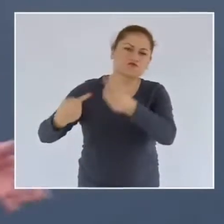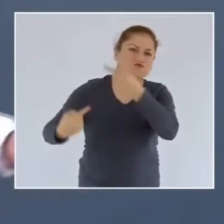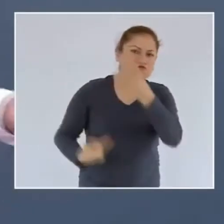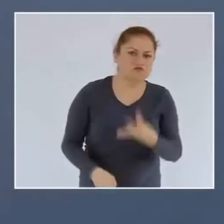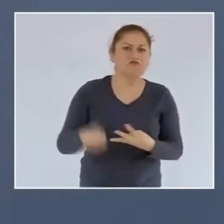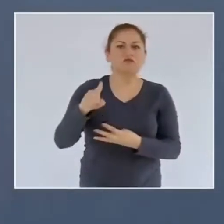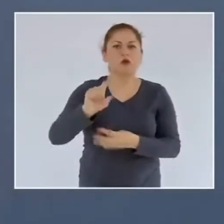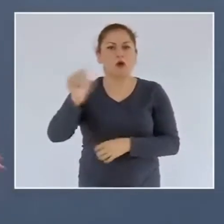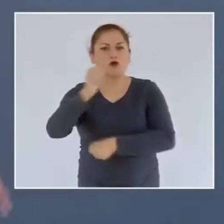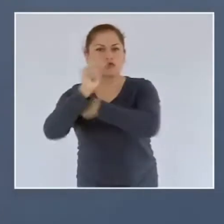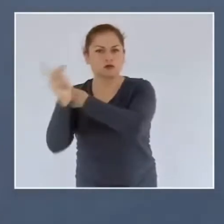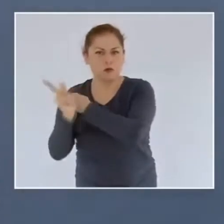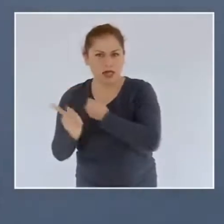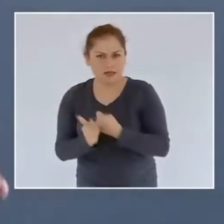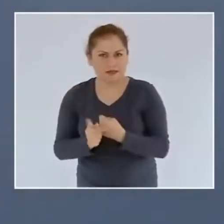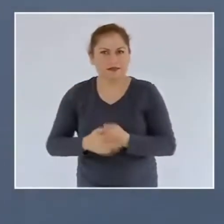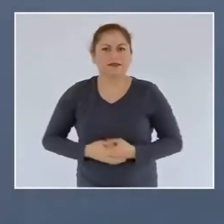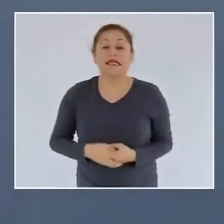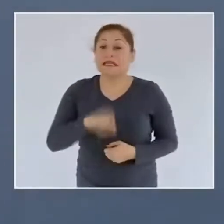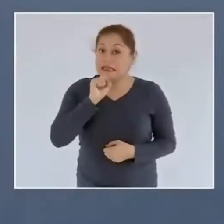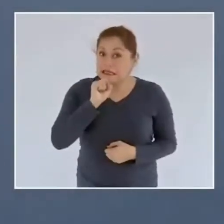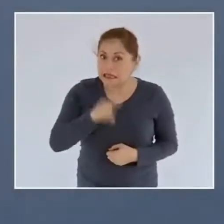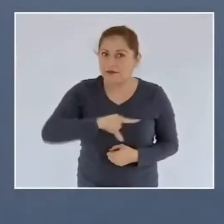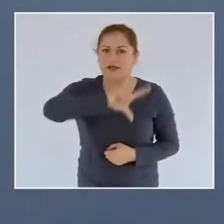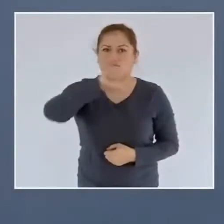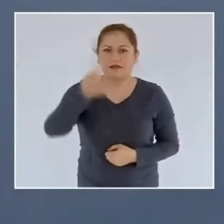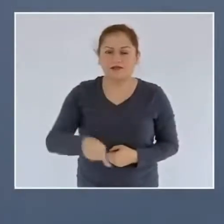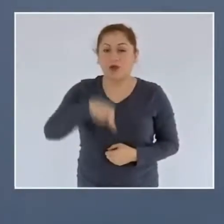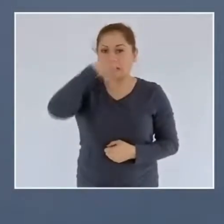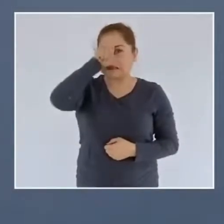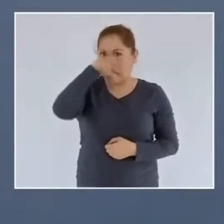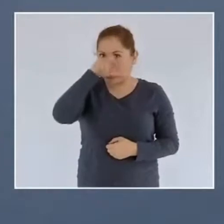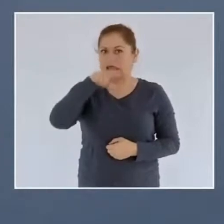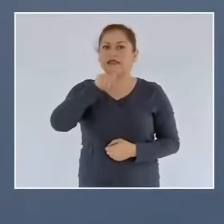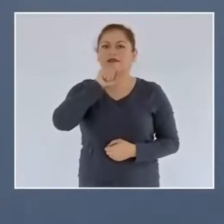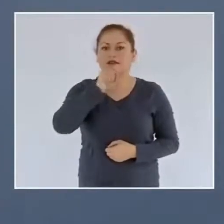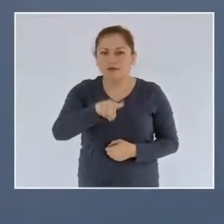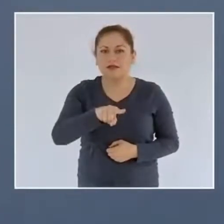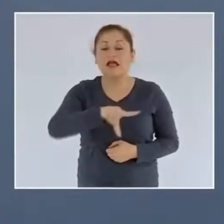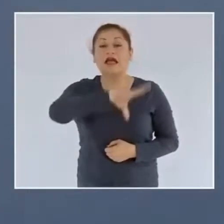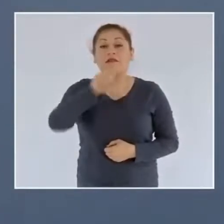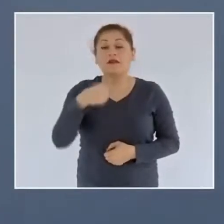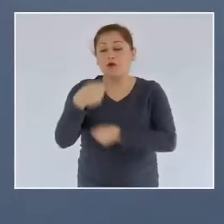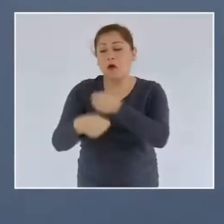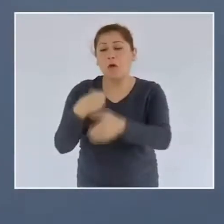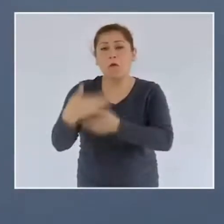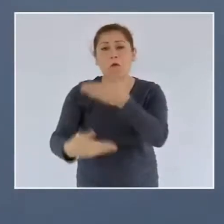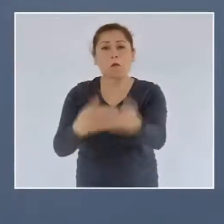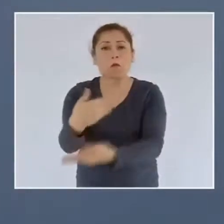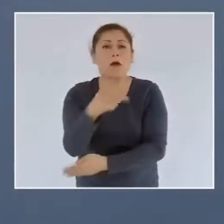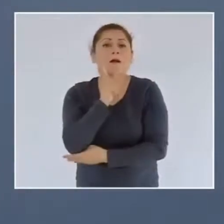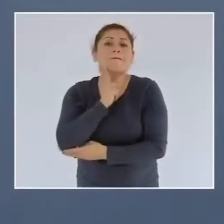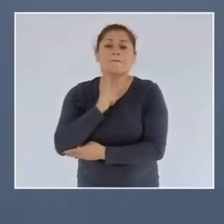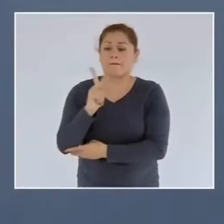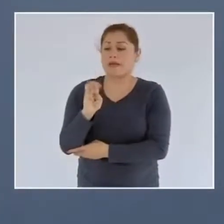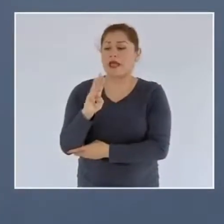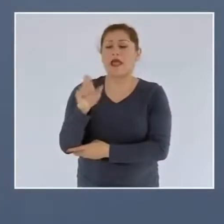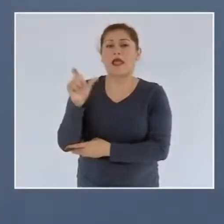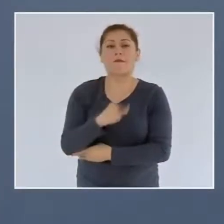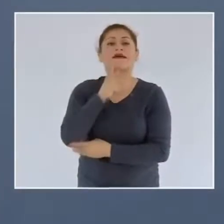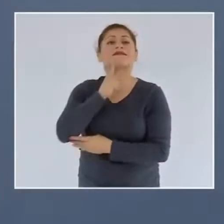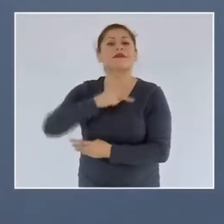Son, y posteriormente para el Águila. Años después, Petróleos Mexicanos, el petróleo, es el